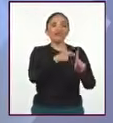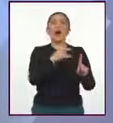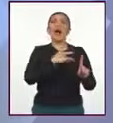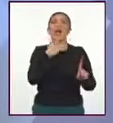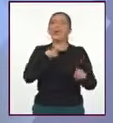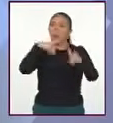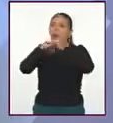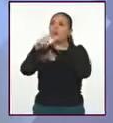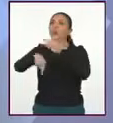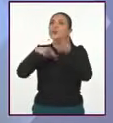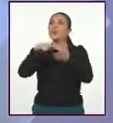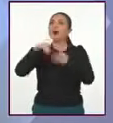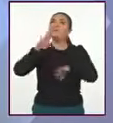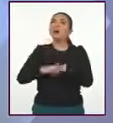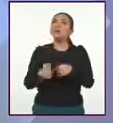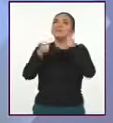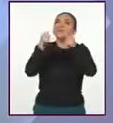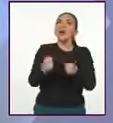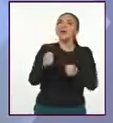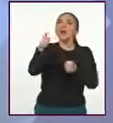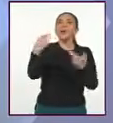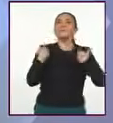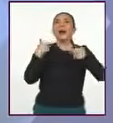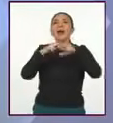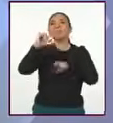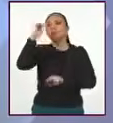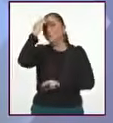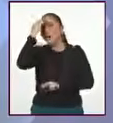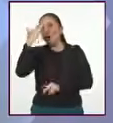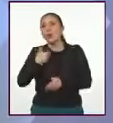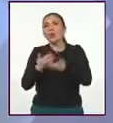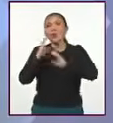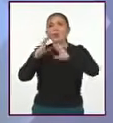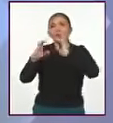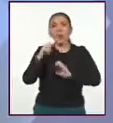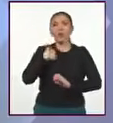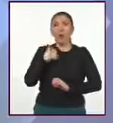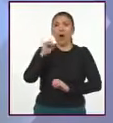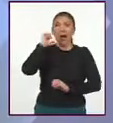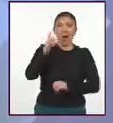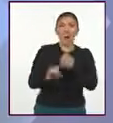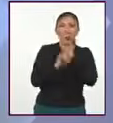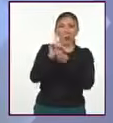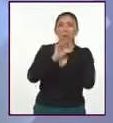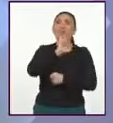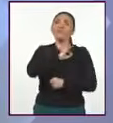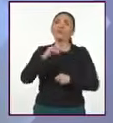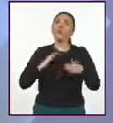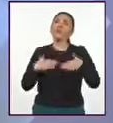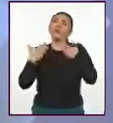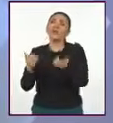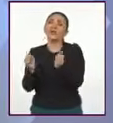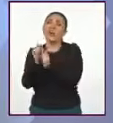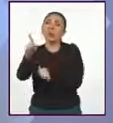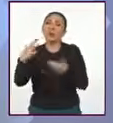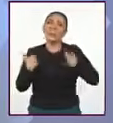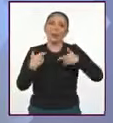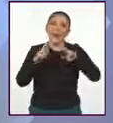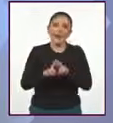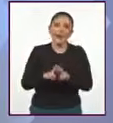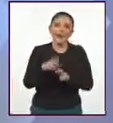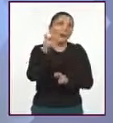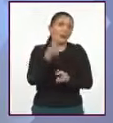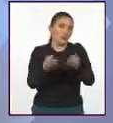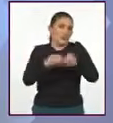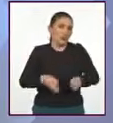seguro, en un lugar donde puede incluso expresar si algo está pasando mal y o acercarse al mismo docente, que también ha